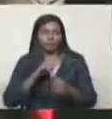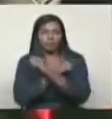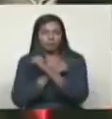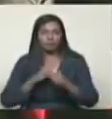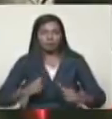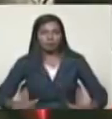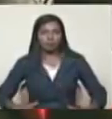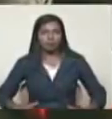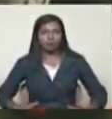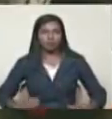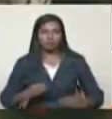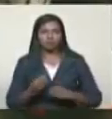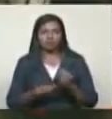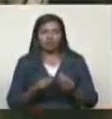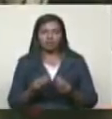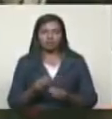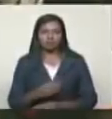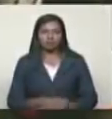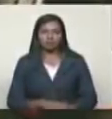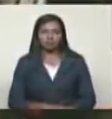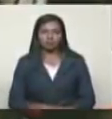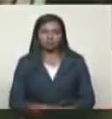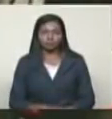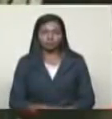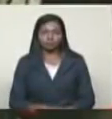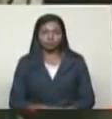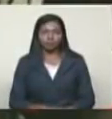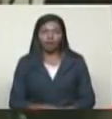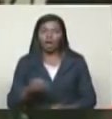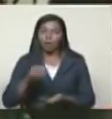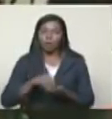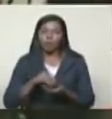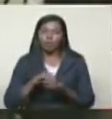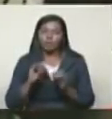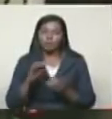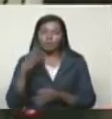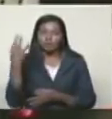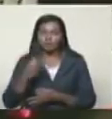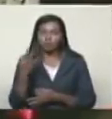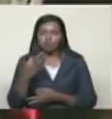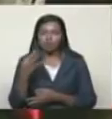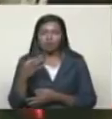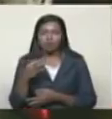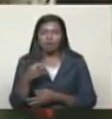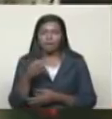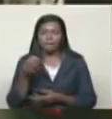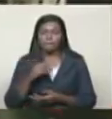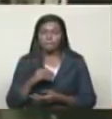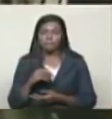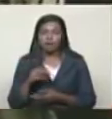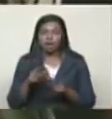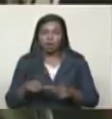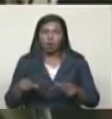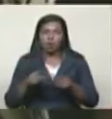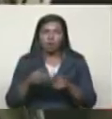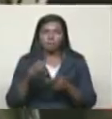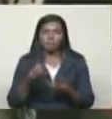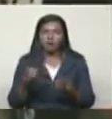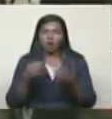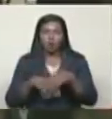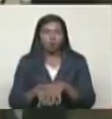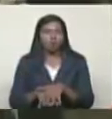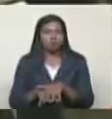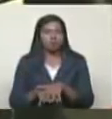Nacional Bolivariana. Ha destacado y ha asegurado que mientras más unida esté la Fuerza